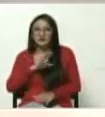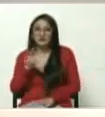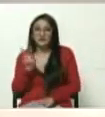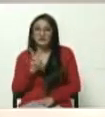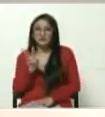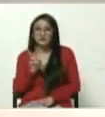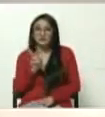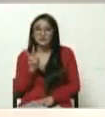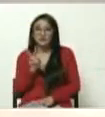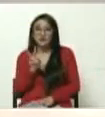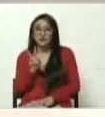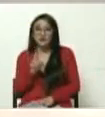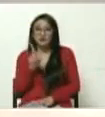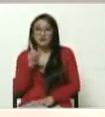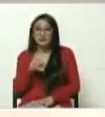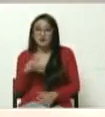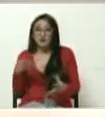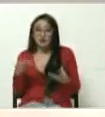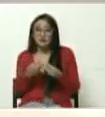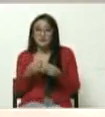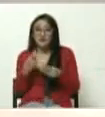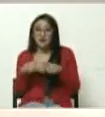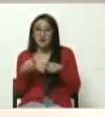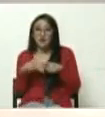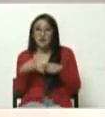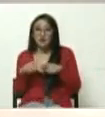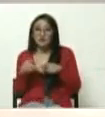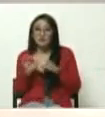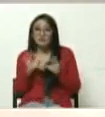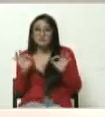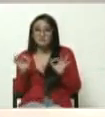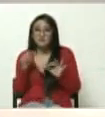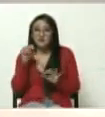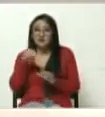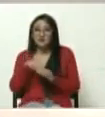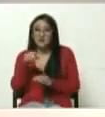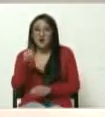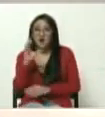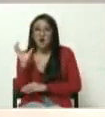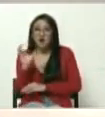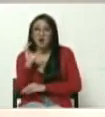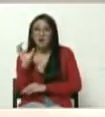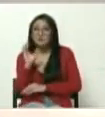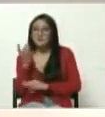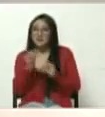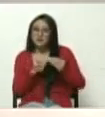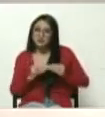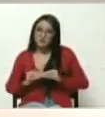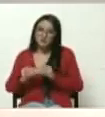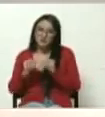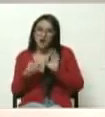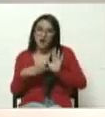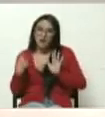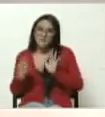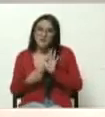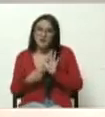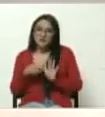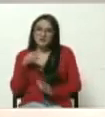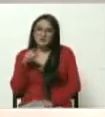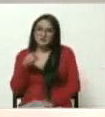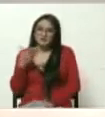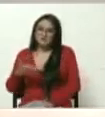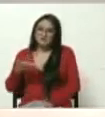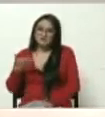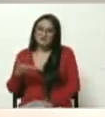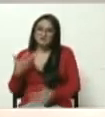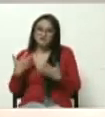Bolivariana de Venezuela, también en compañía con otros especialistas en Colombia, para lo que será la recuperación plena de esta importantísima,